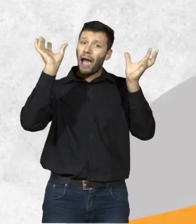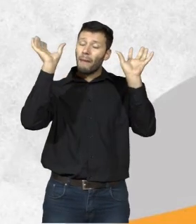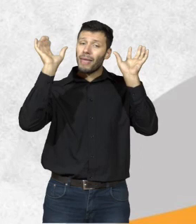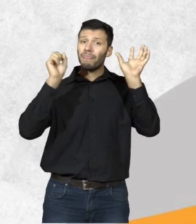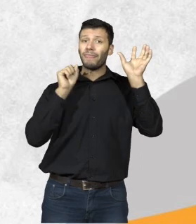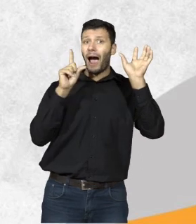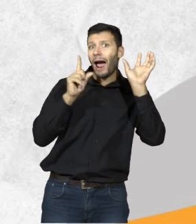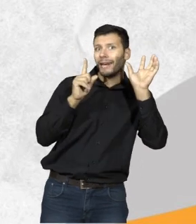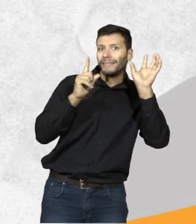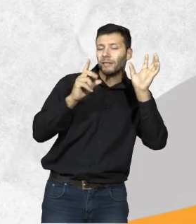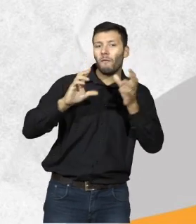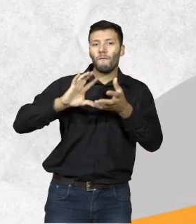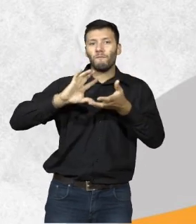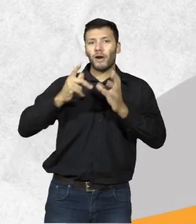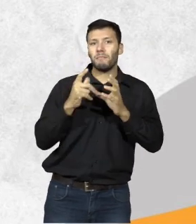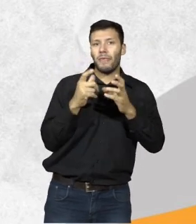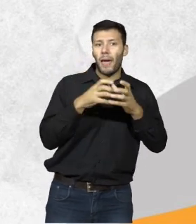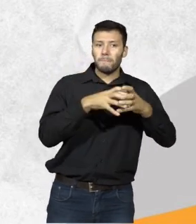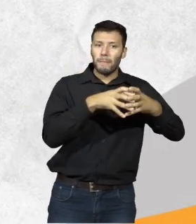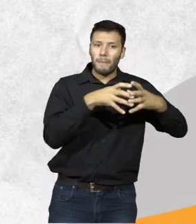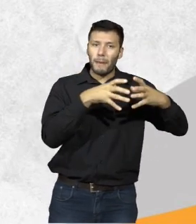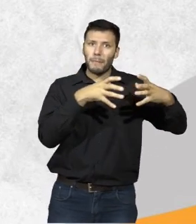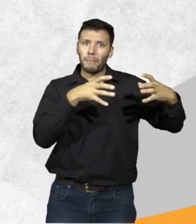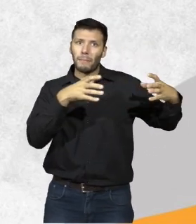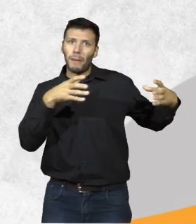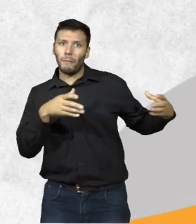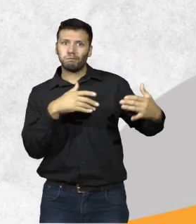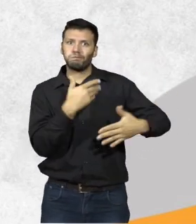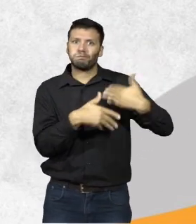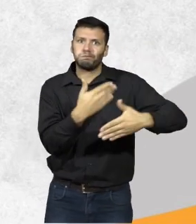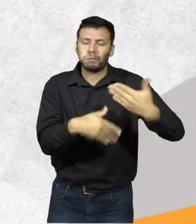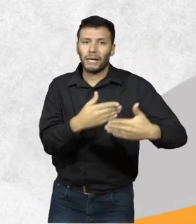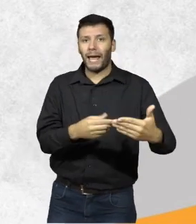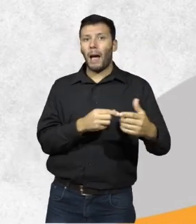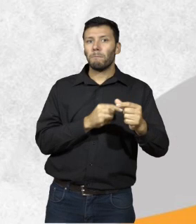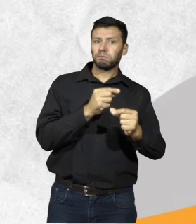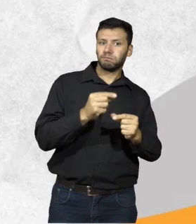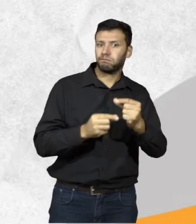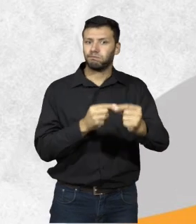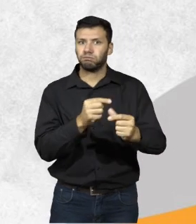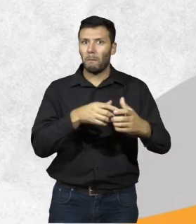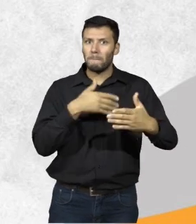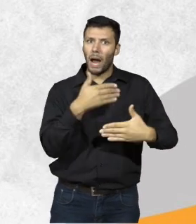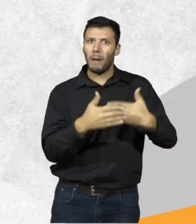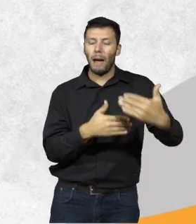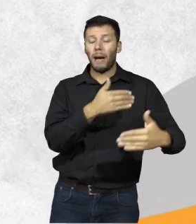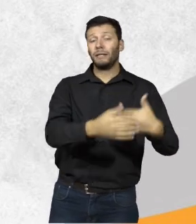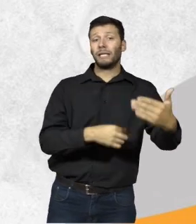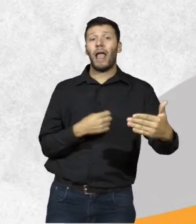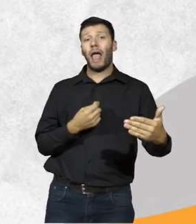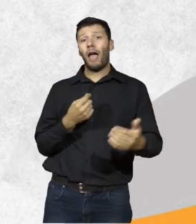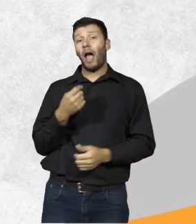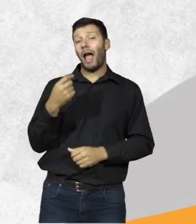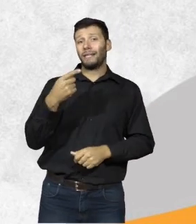en crecimiento gradual y progresivo y acelerado en esta última finales del